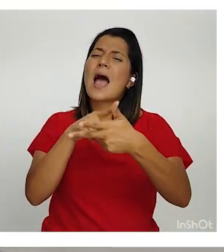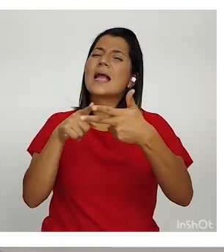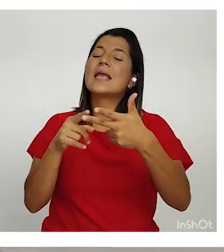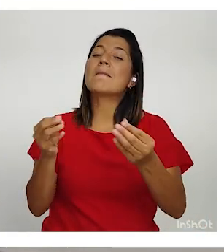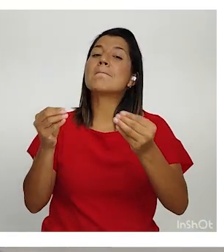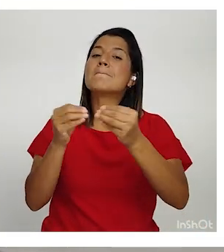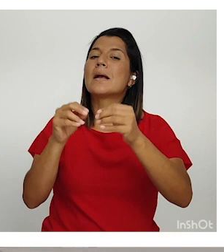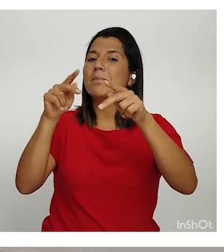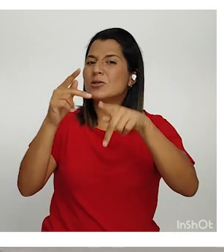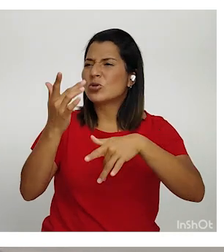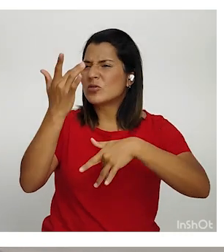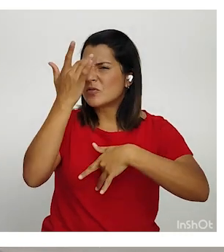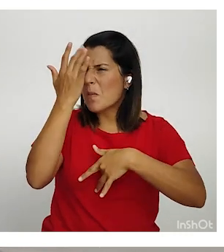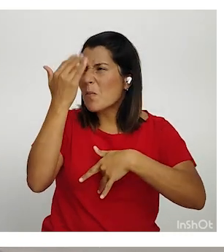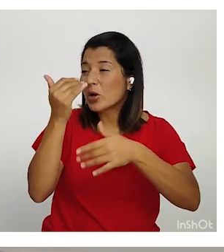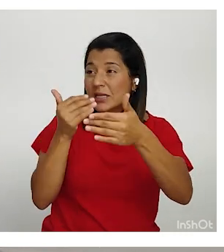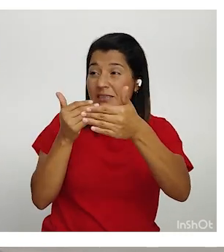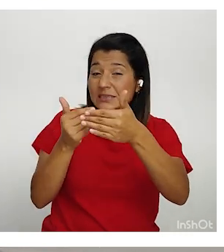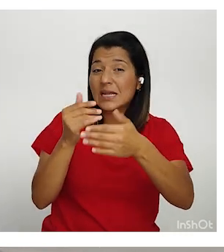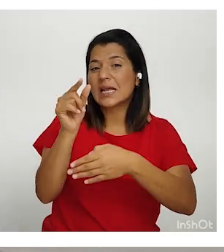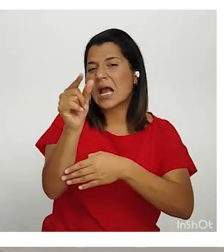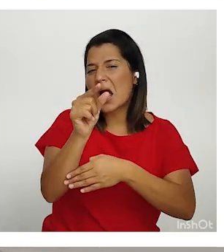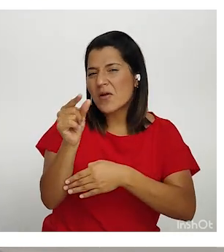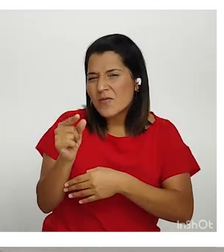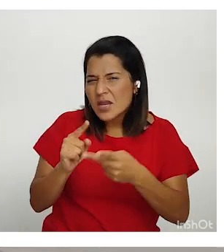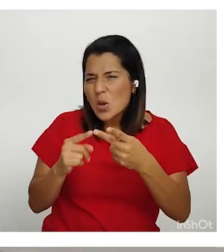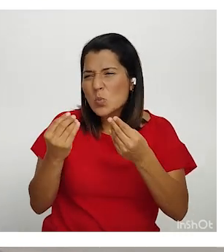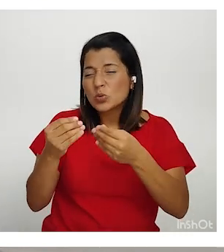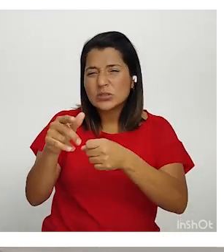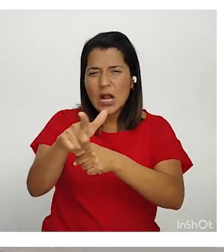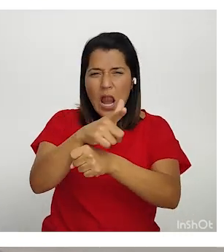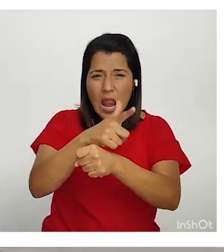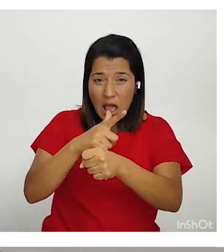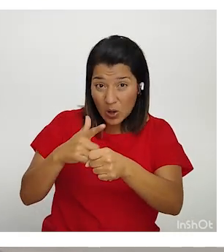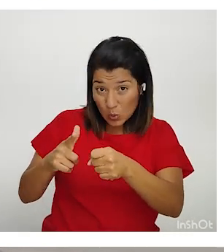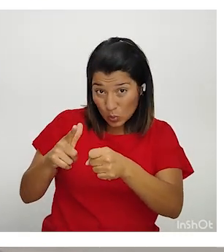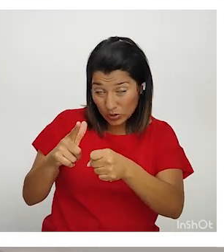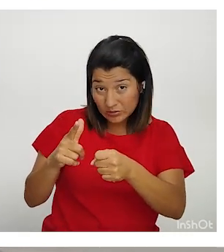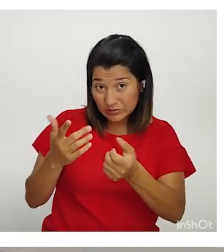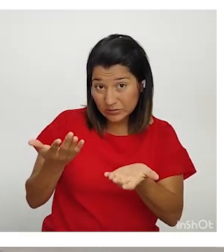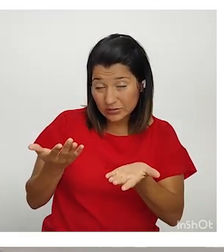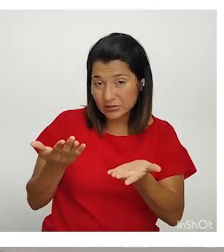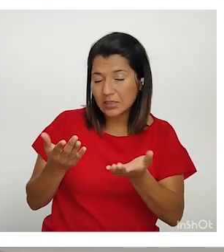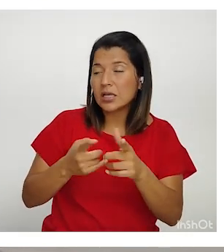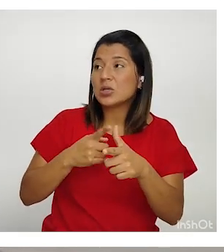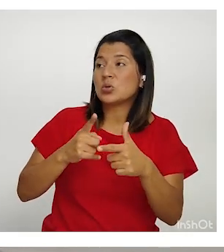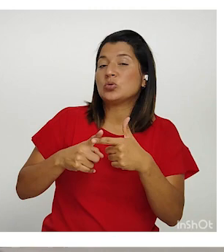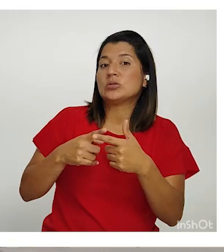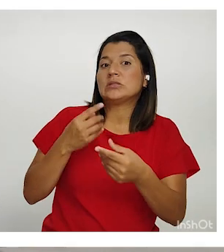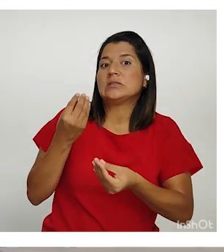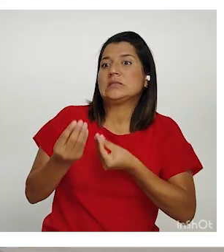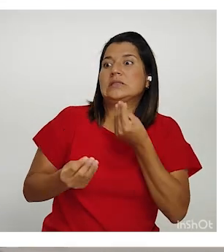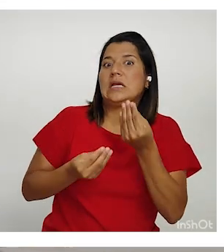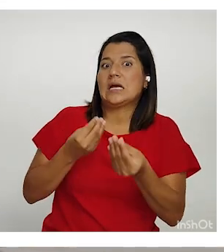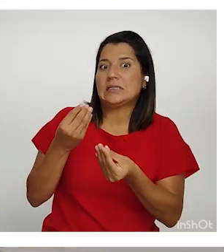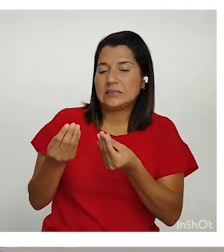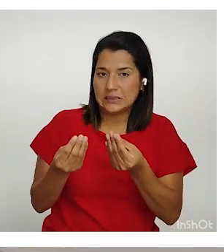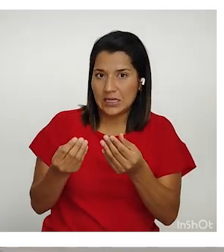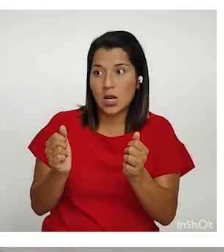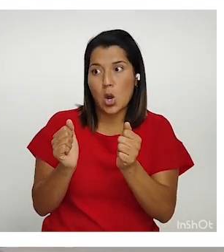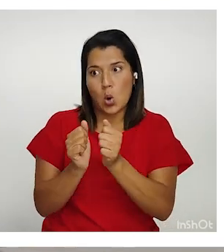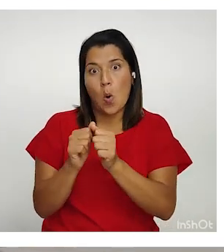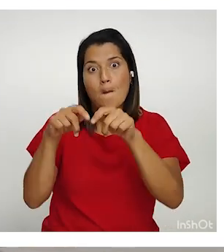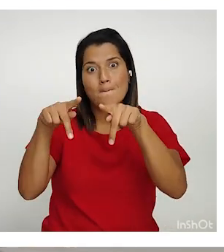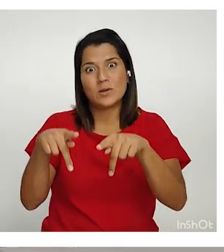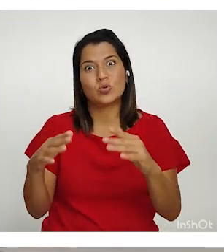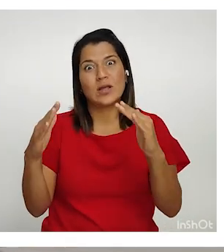o mayor contagio porque están cercanas a ríos, a lagunas y todo, y ese tipo de cosas. ¿Cómo hacer en esas poblaciones que